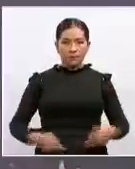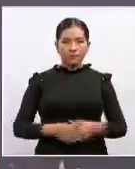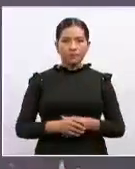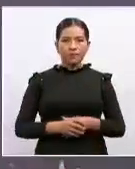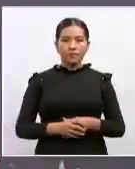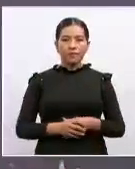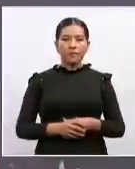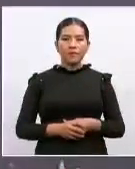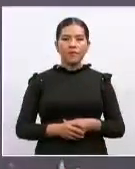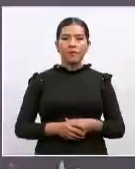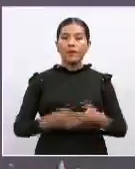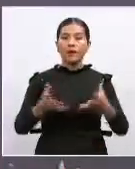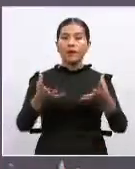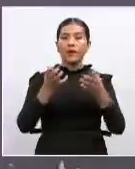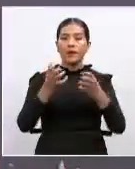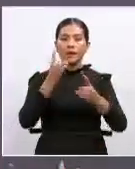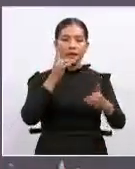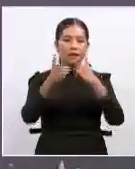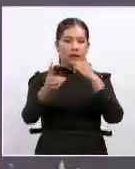diálogo entre padres de familia al policía